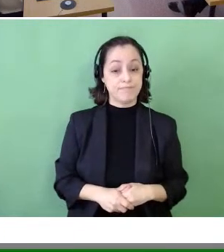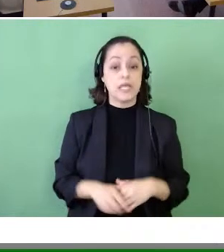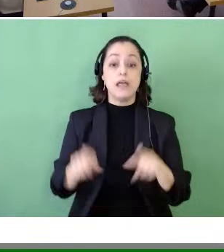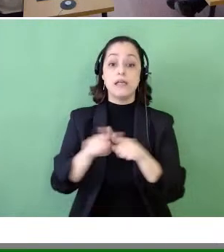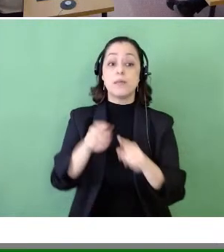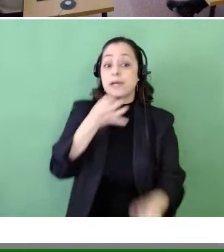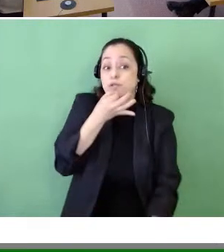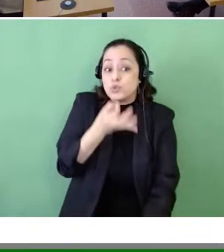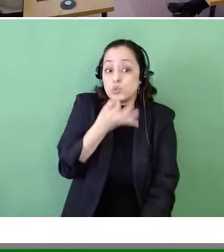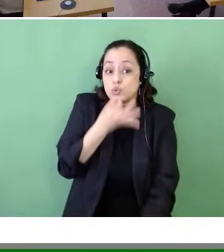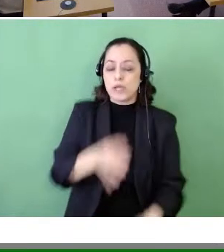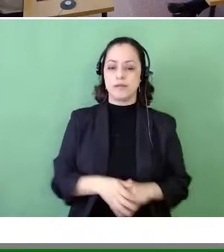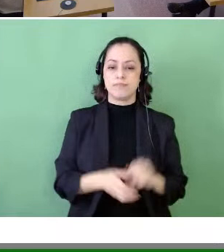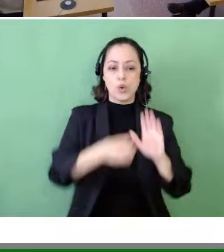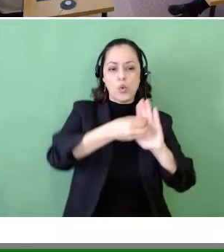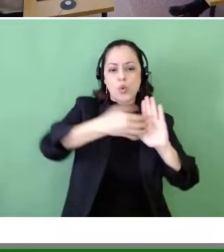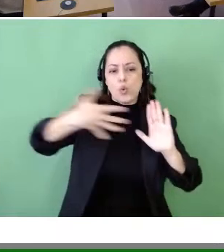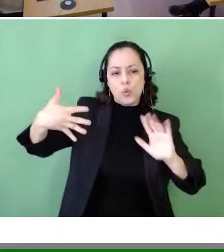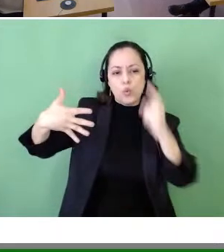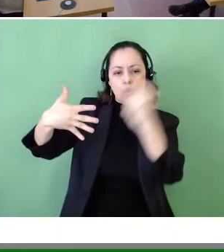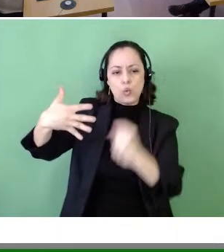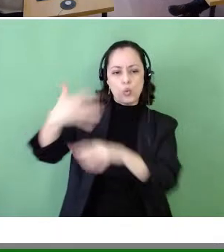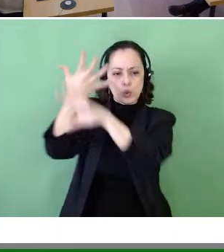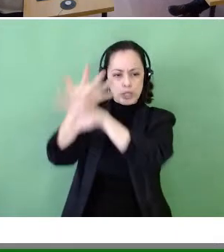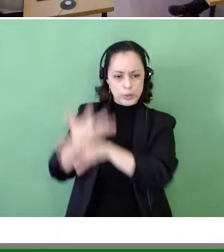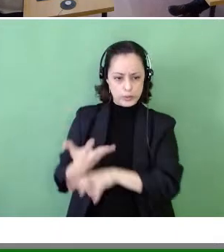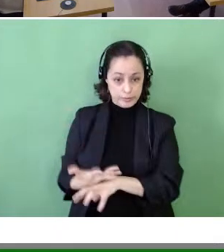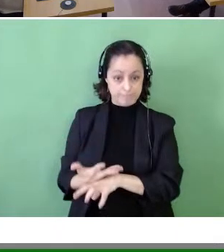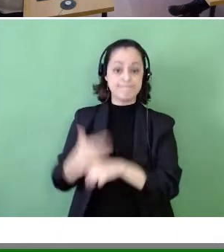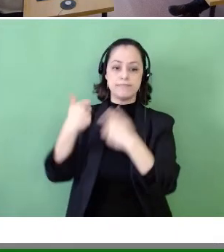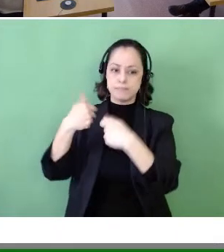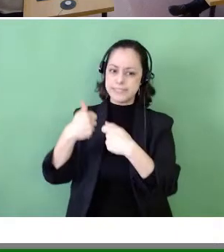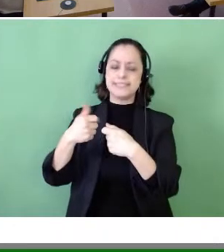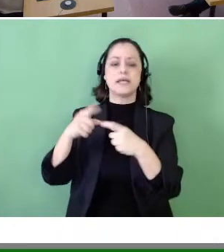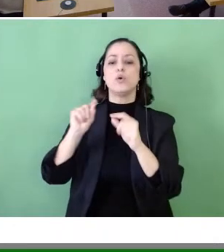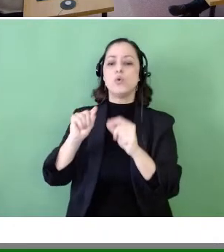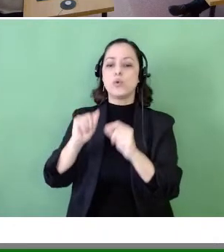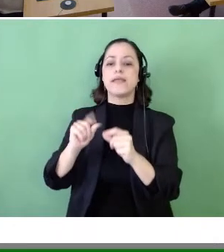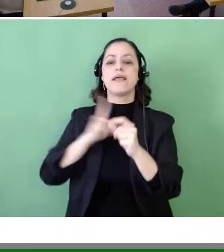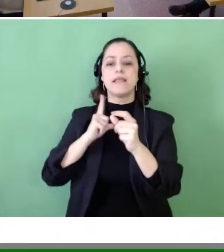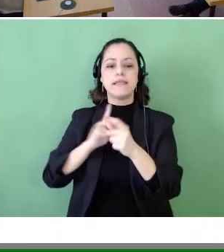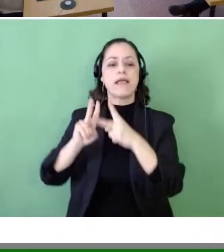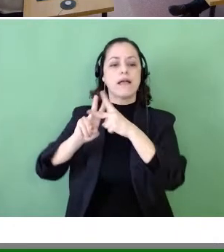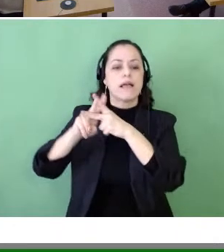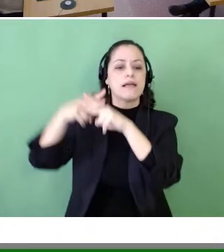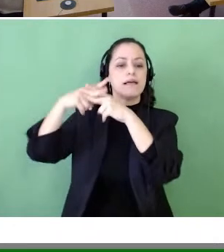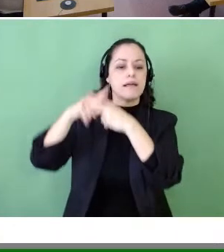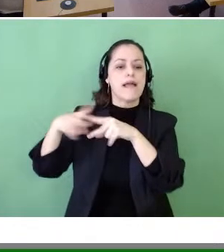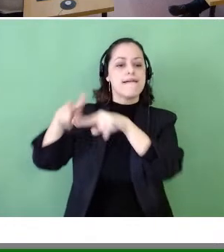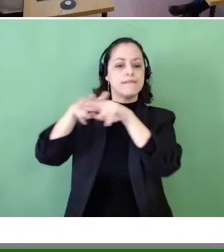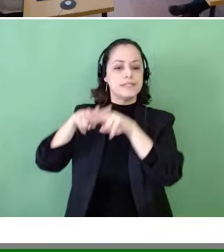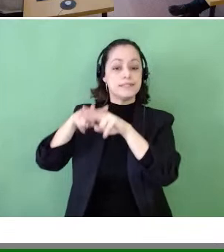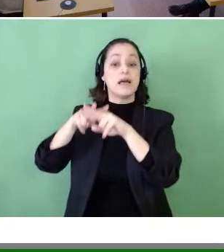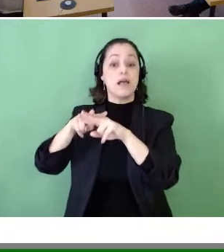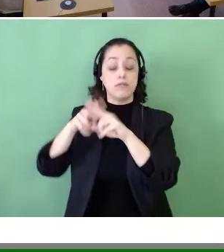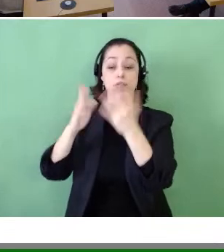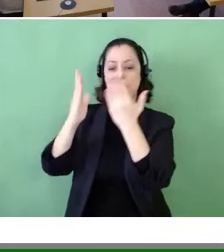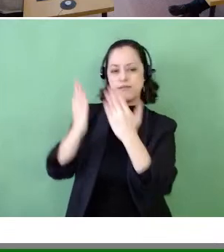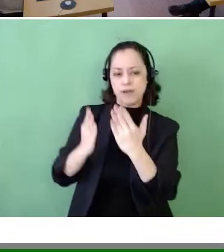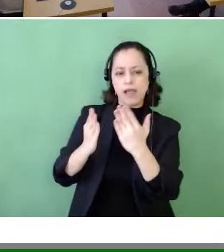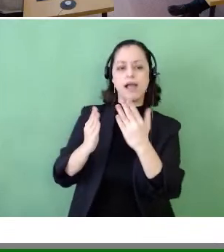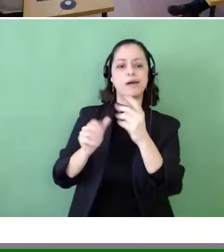los diseños curriculares de los cursos de grados sean constantemente revisados y evaluados para que estén siempre en